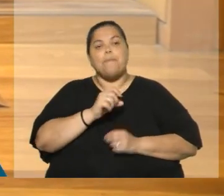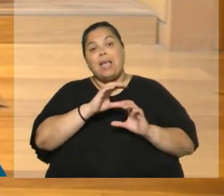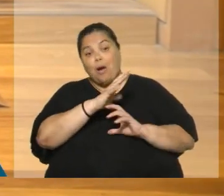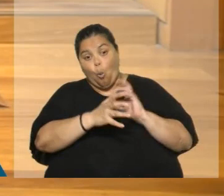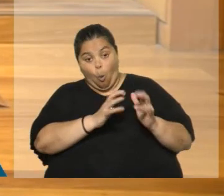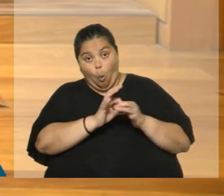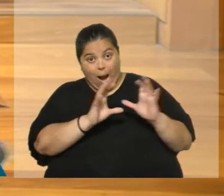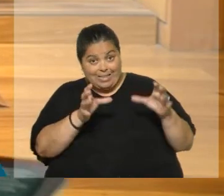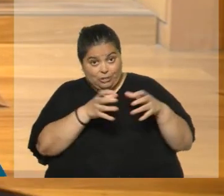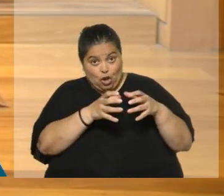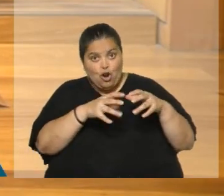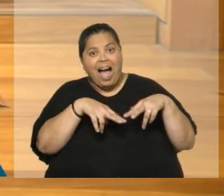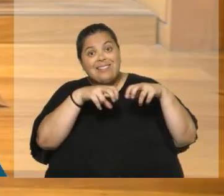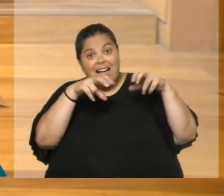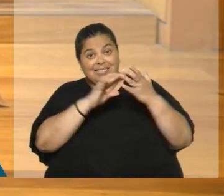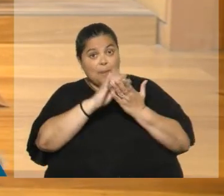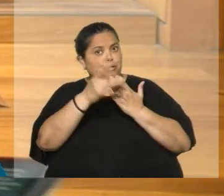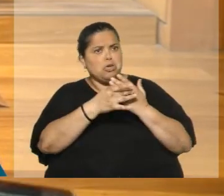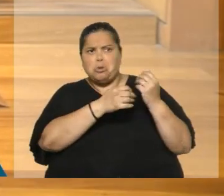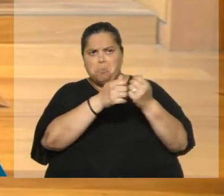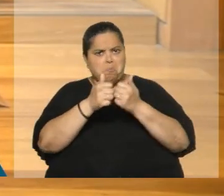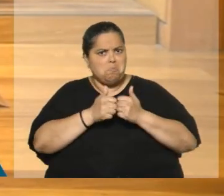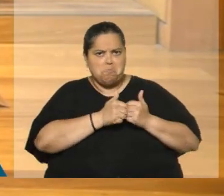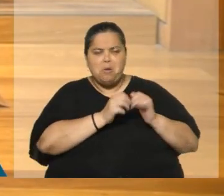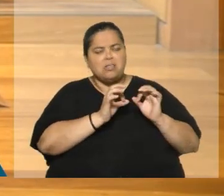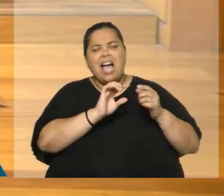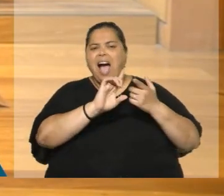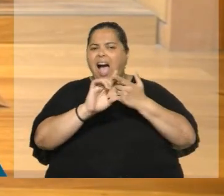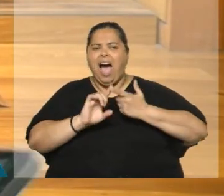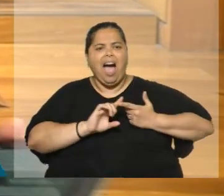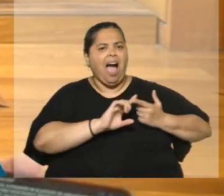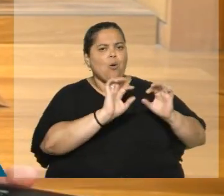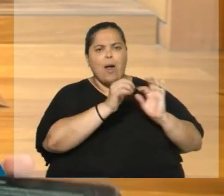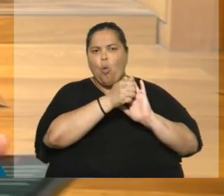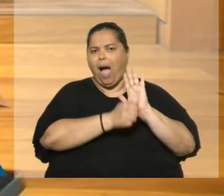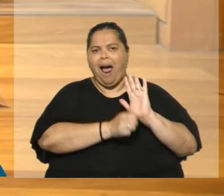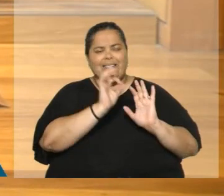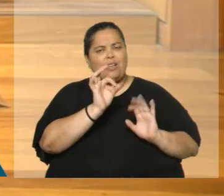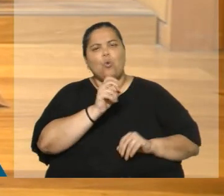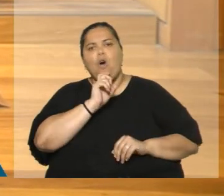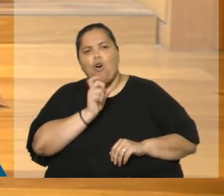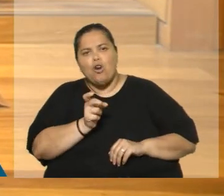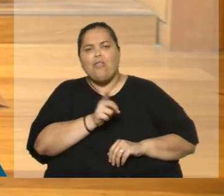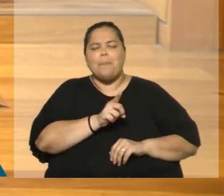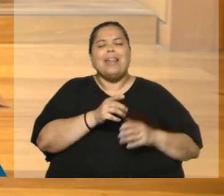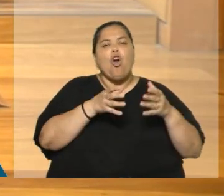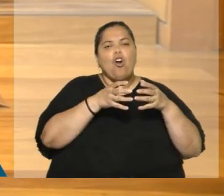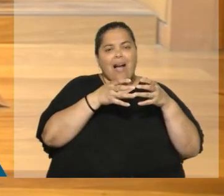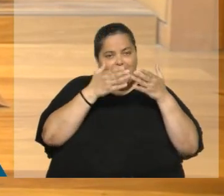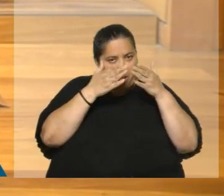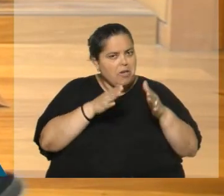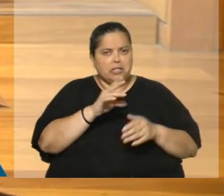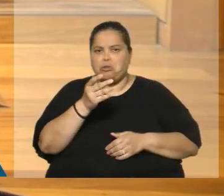del proyecto va en muy buenos términos, que se están acordando el articulado tanto con el Partido Colorado como con Cabildo Abierto en